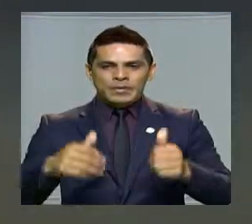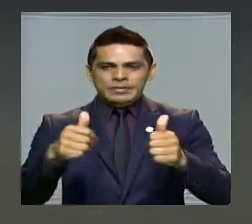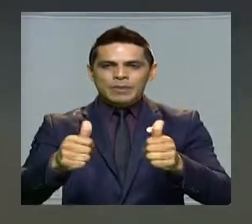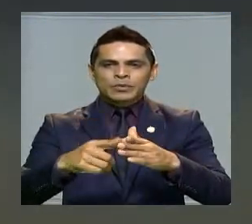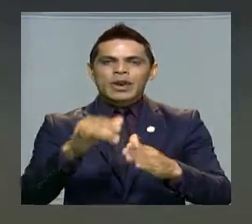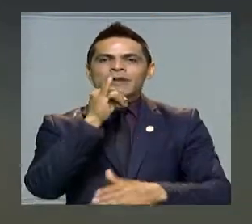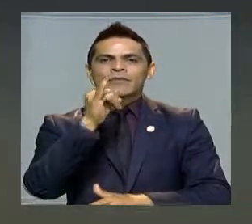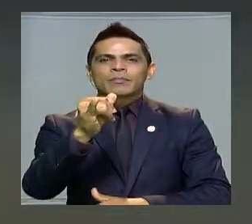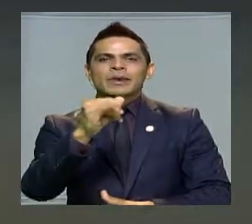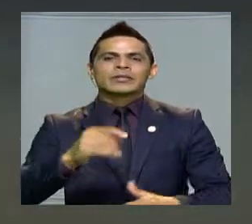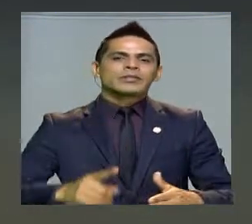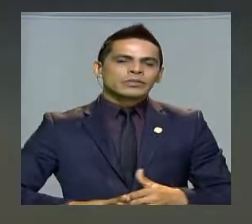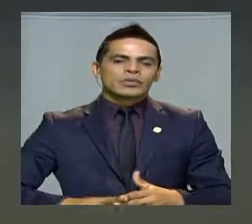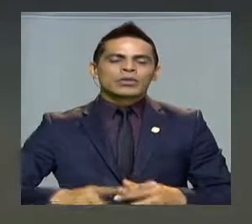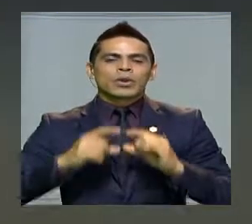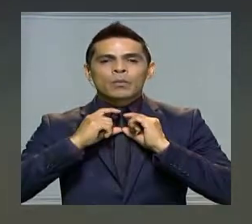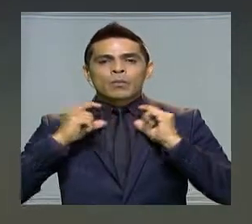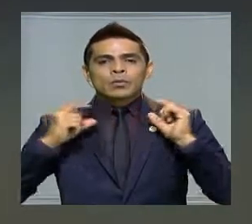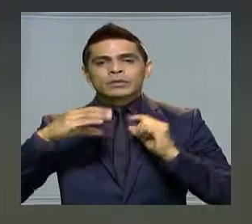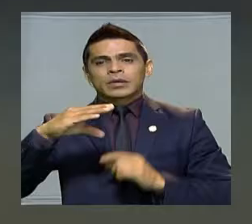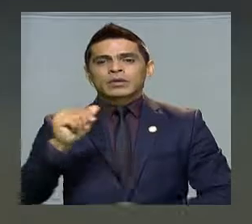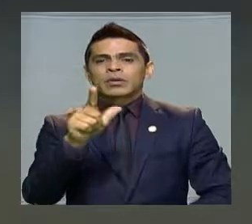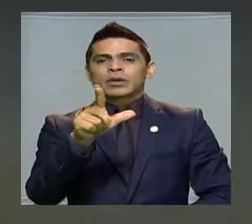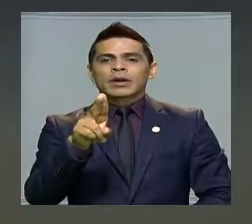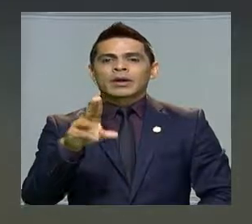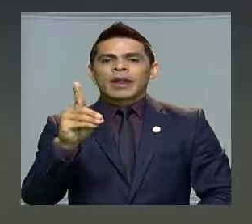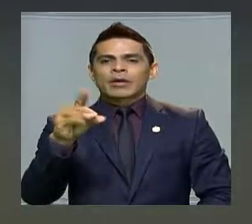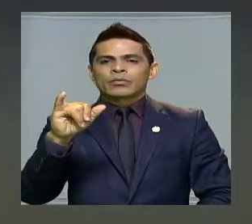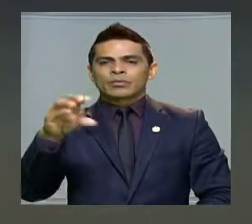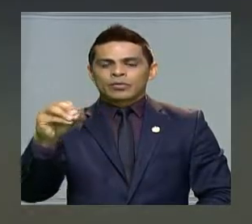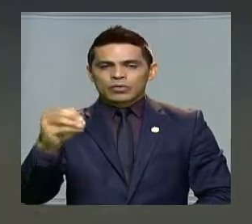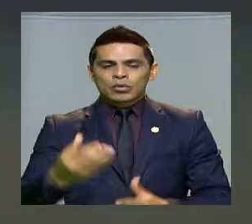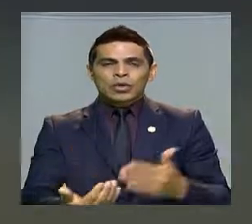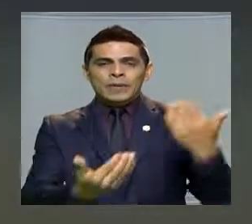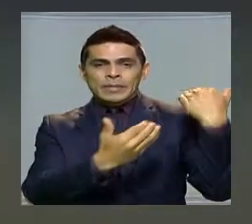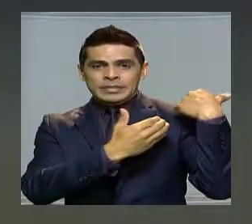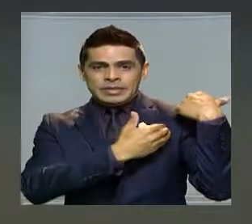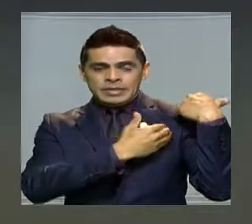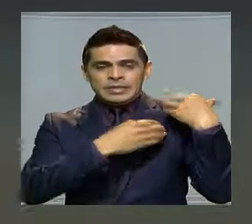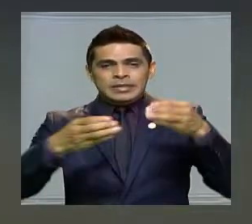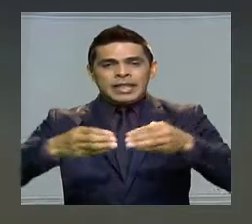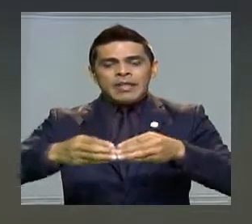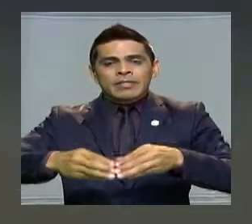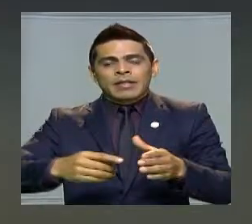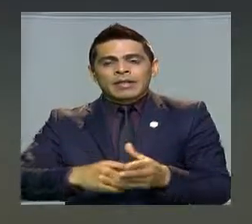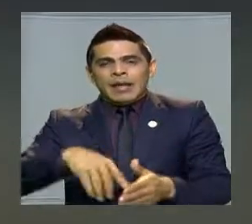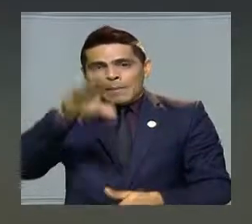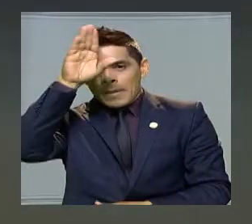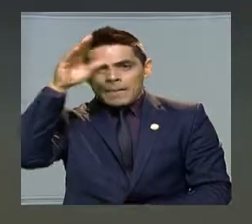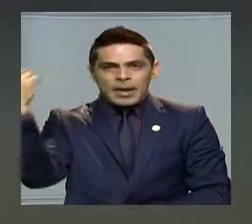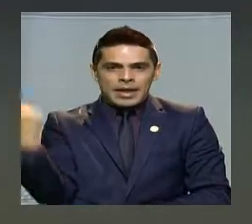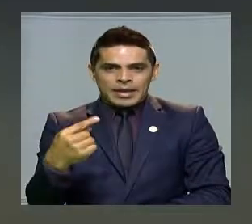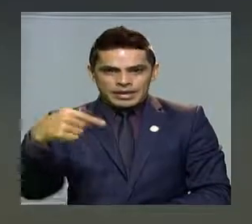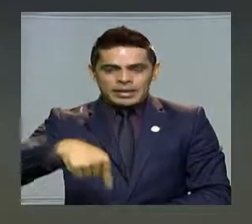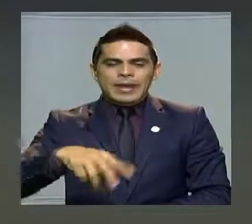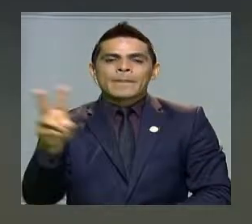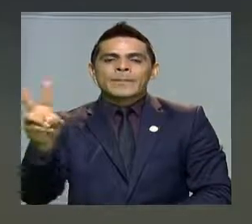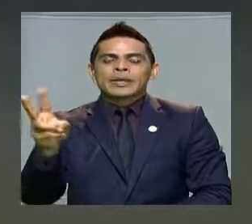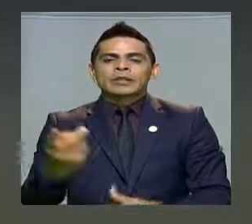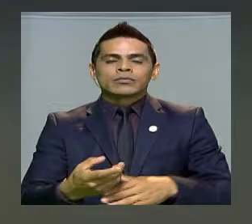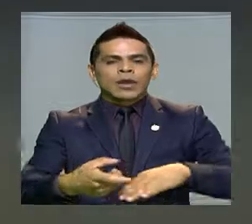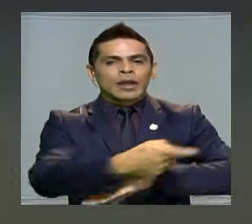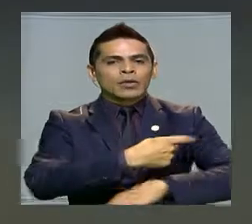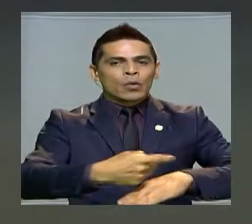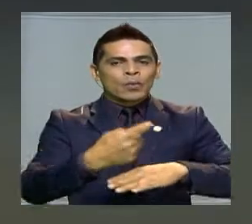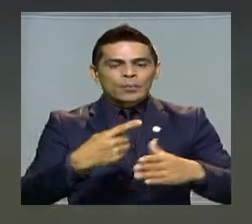Comenzamos con las informaciones. Monseñor Claudio María Celi, representante del Vaticano en el diálogo entre el gobierno de Nicolás Maduro